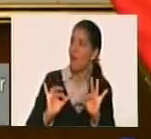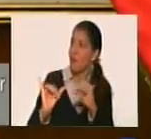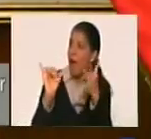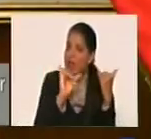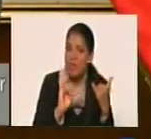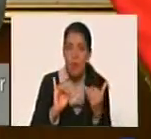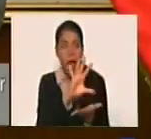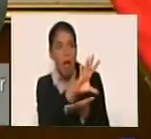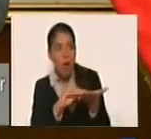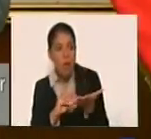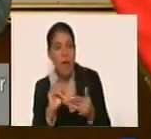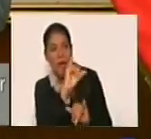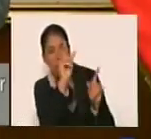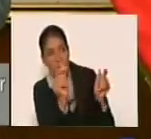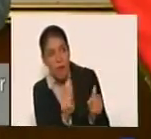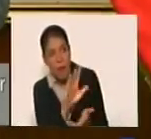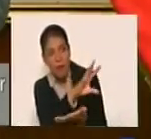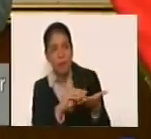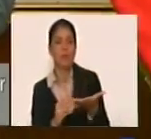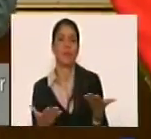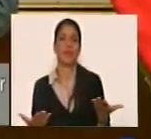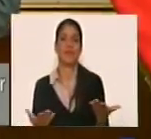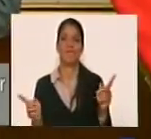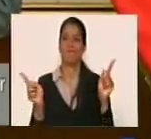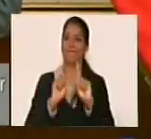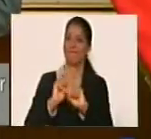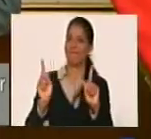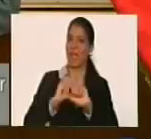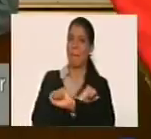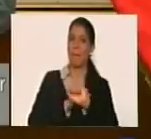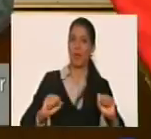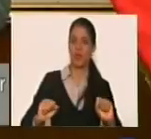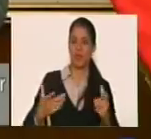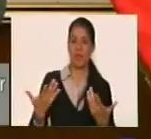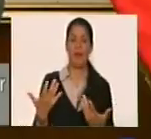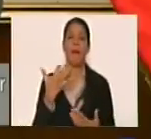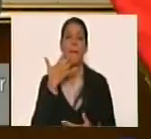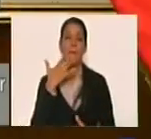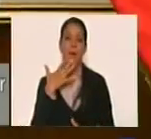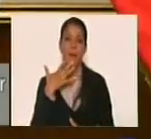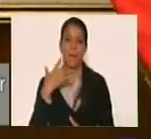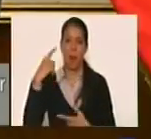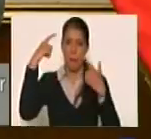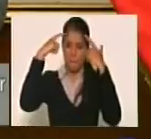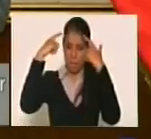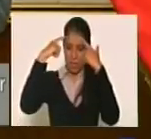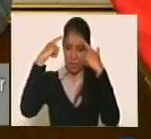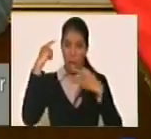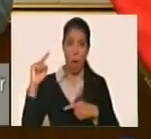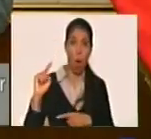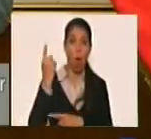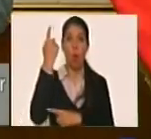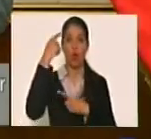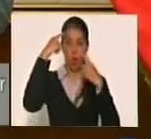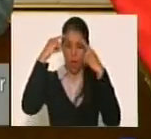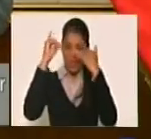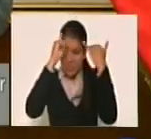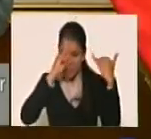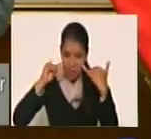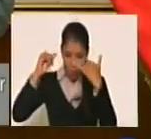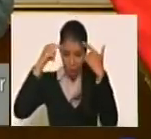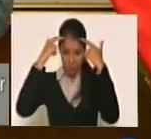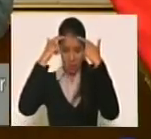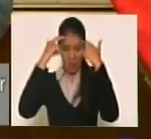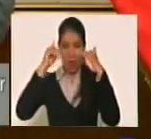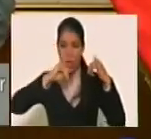ese estereotipo. Y eso es lo que tratan de imponernos, quienes imponen un pensamiento único. Y esa es